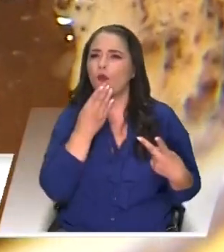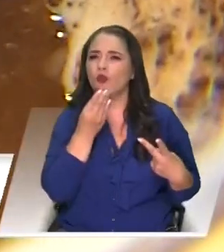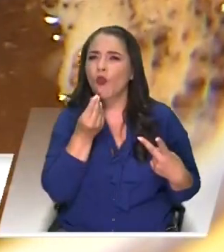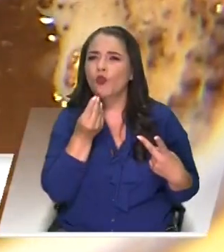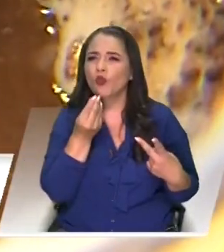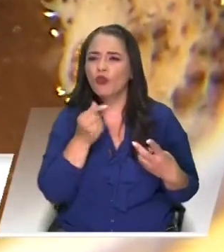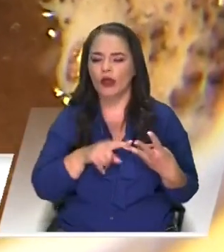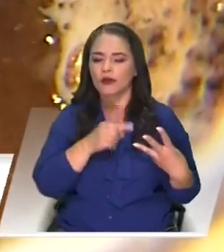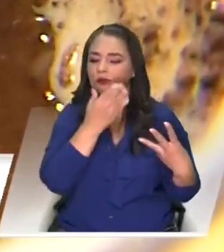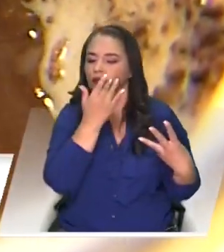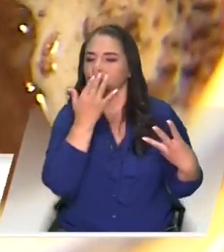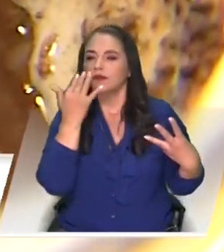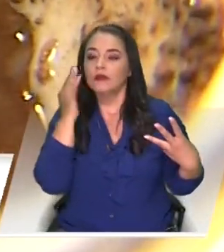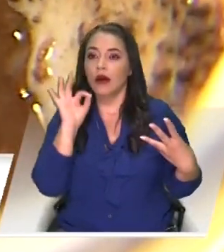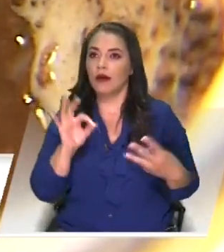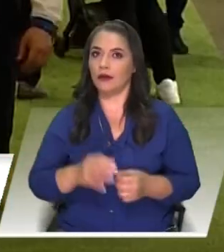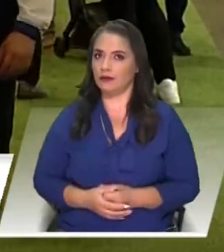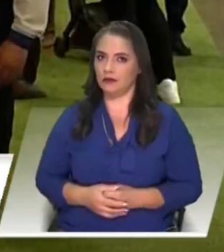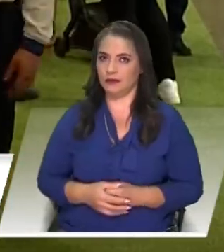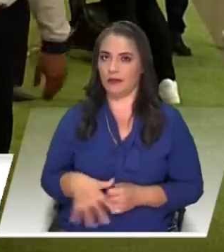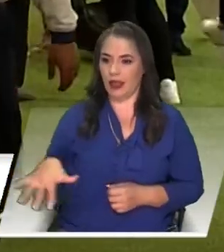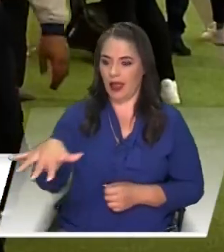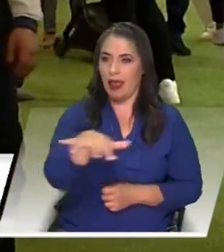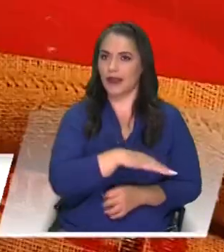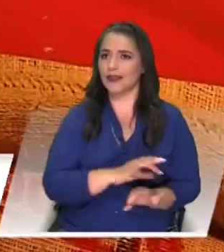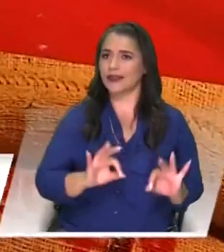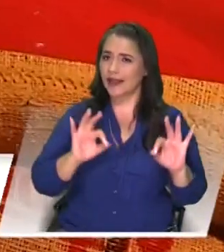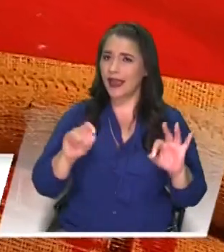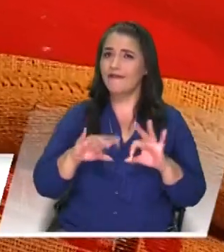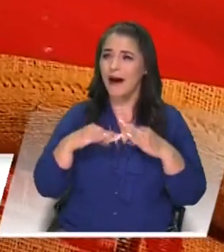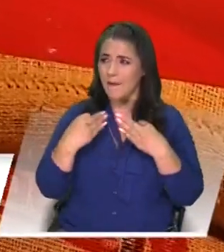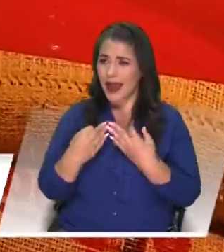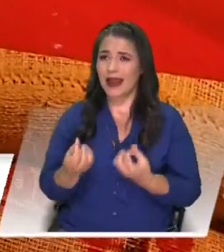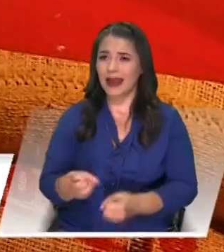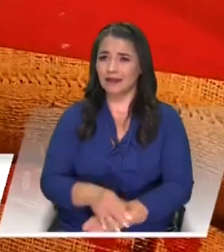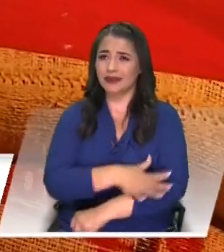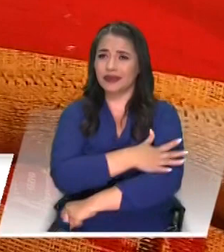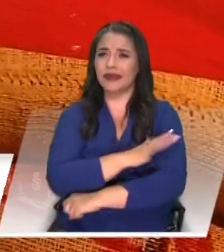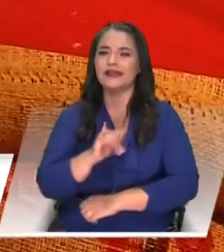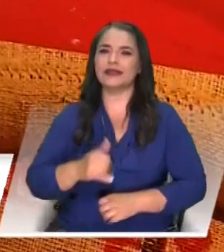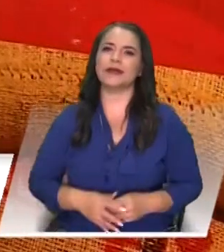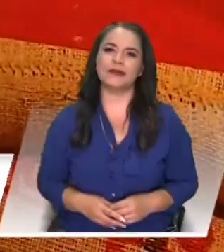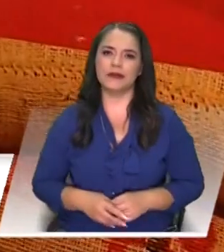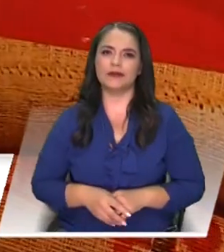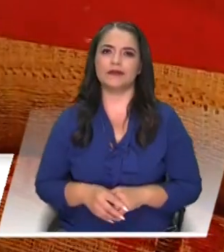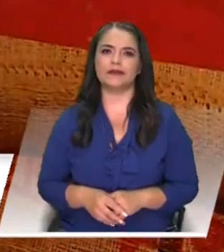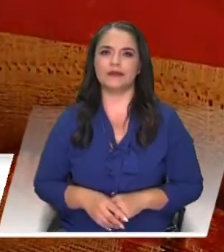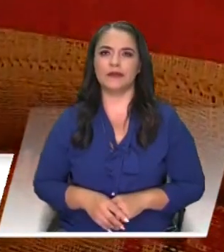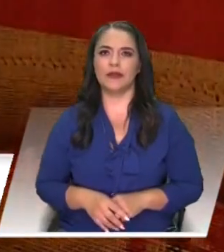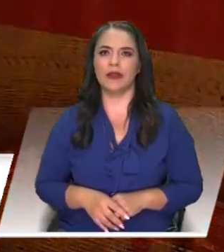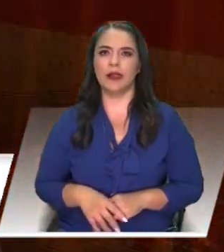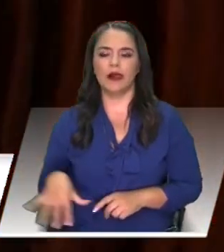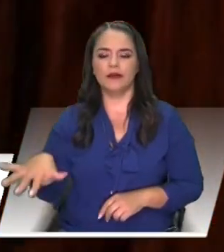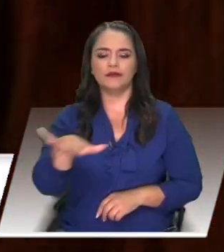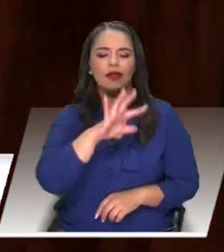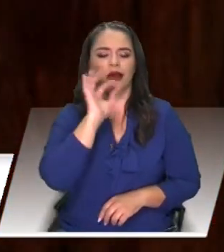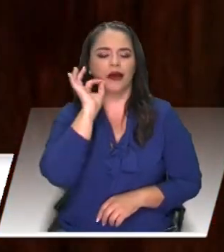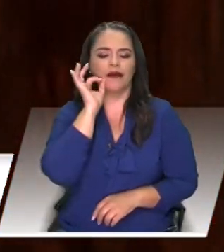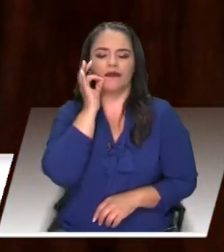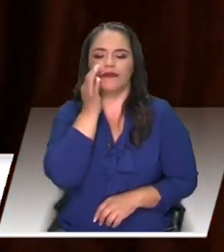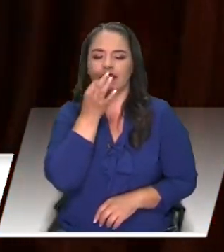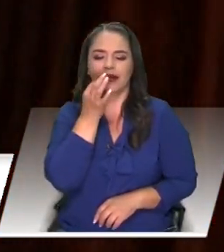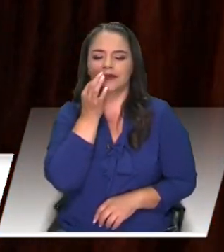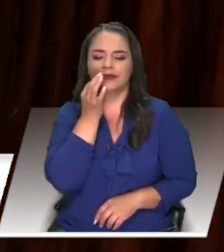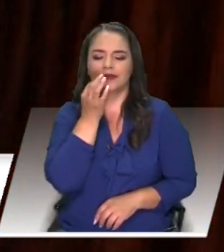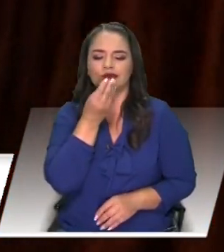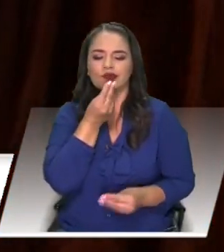aromas? Esto es una feria para vibrar en familia. Expertos catadores aseguraron que un buen café se destaca por sus